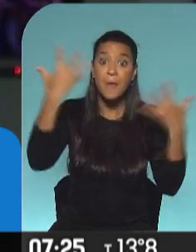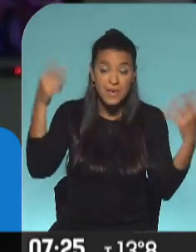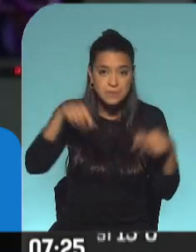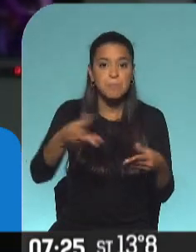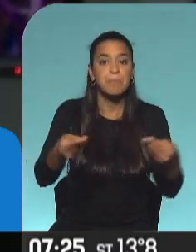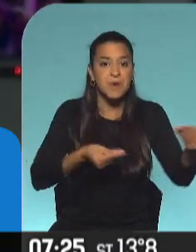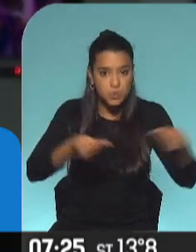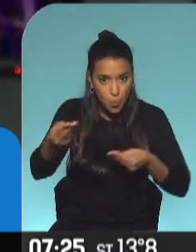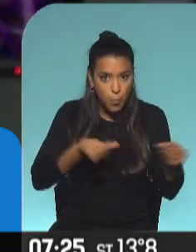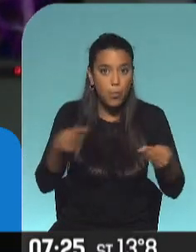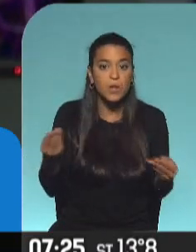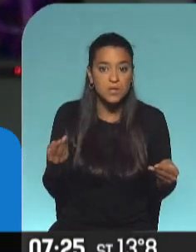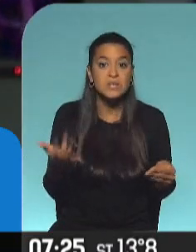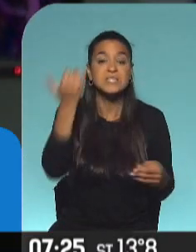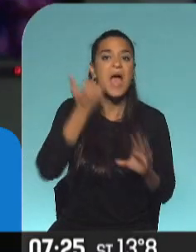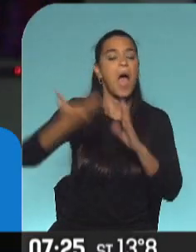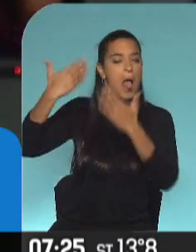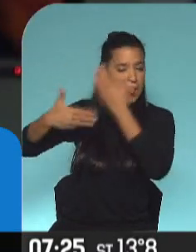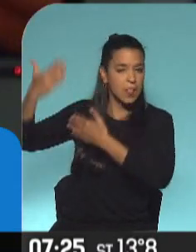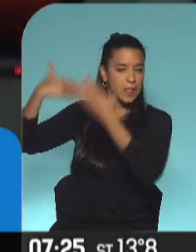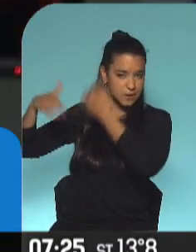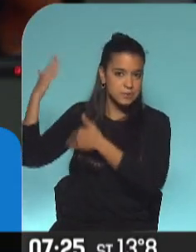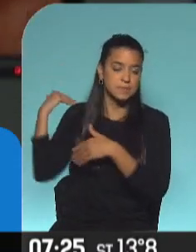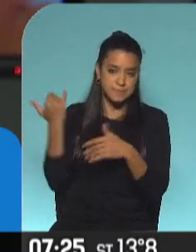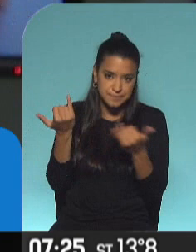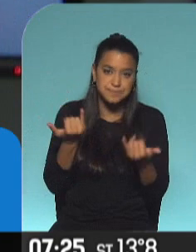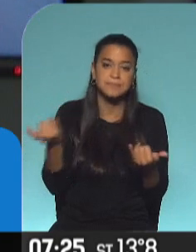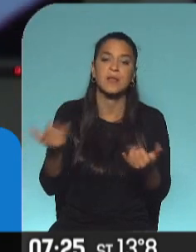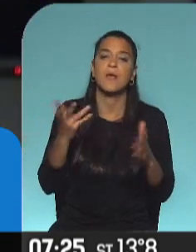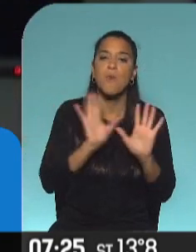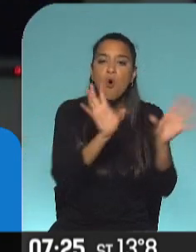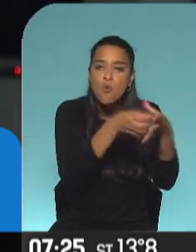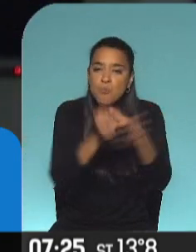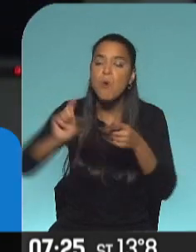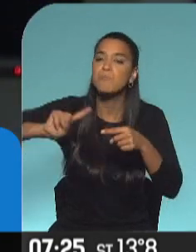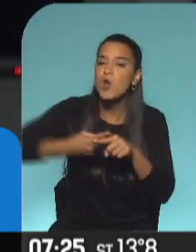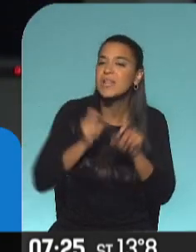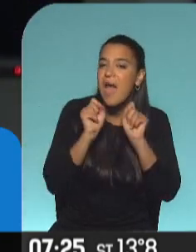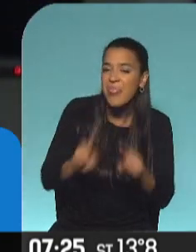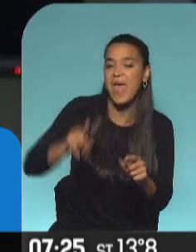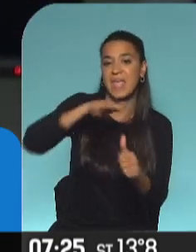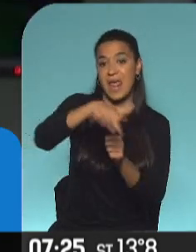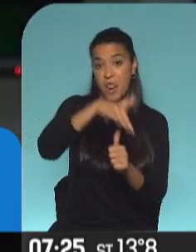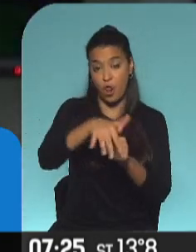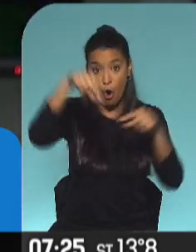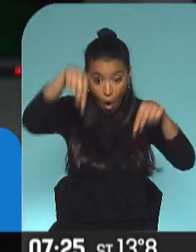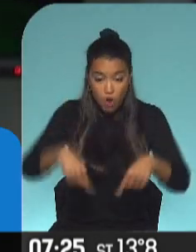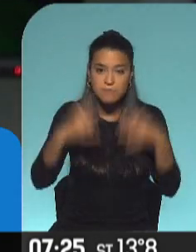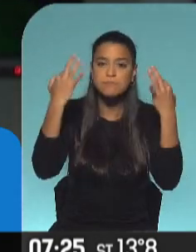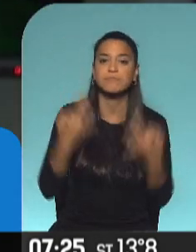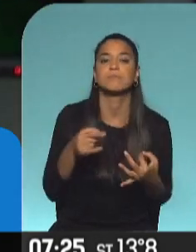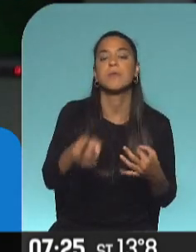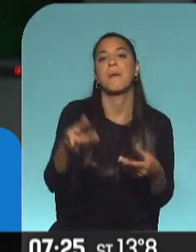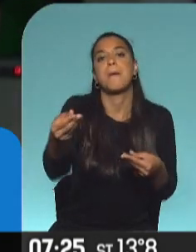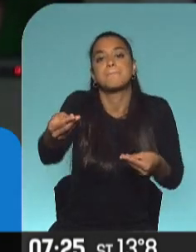un presupuesto que, si bien ya se venía estableciendo esto del etiquetado de políticas de género, lo que se trata hoy es de